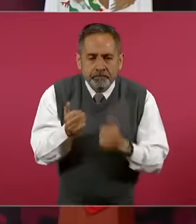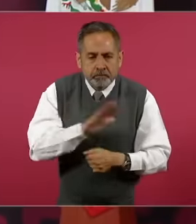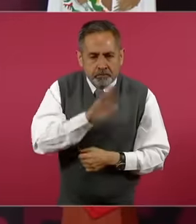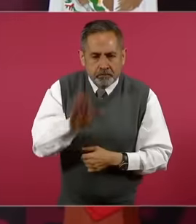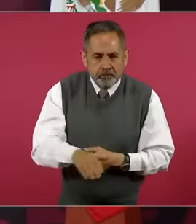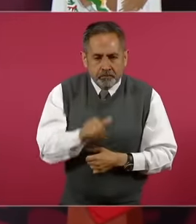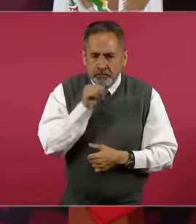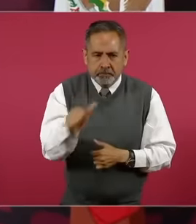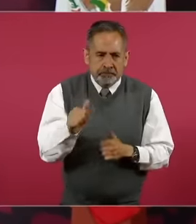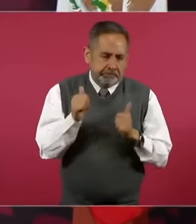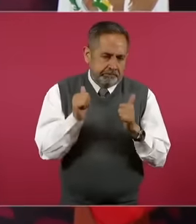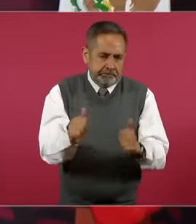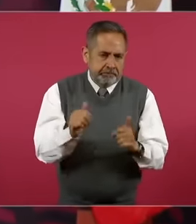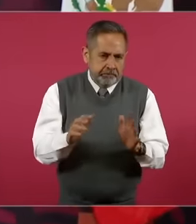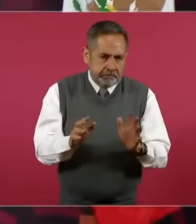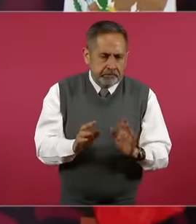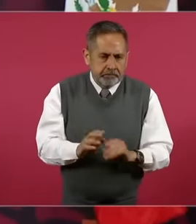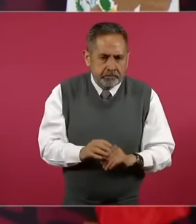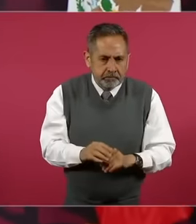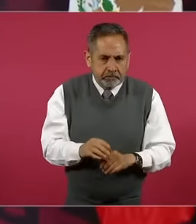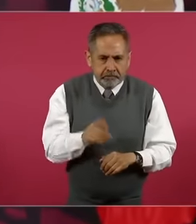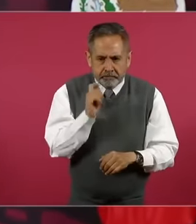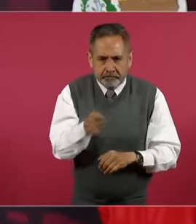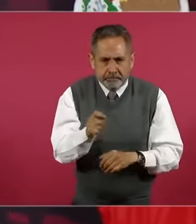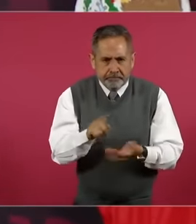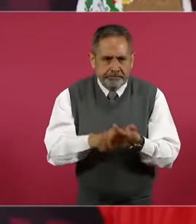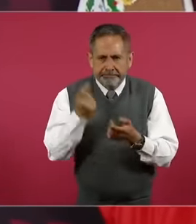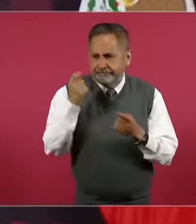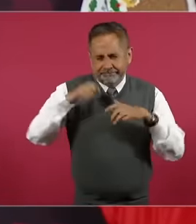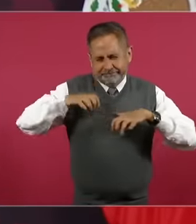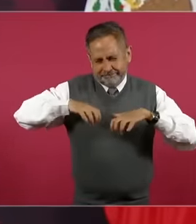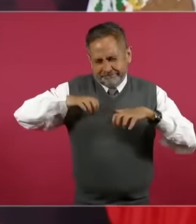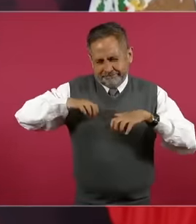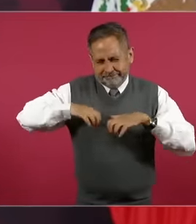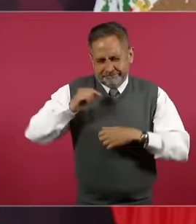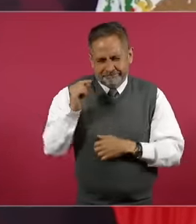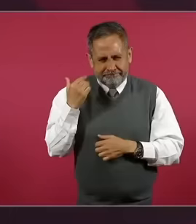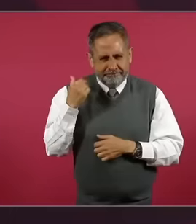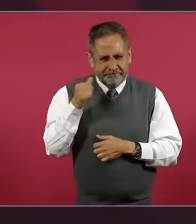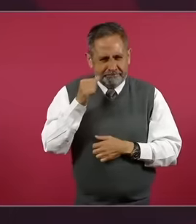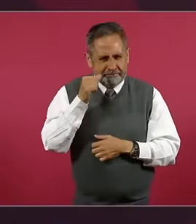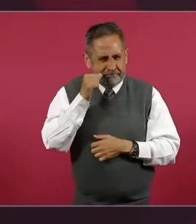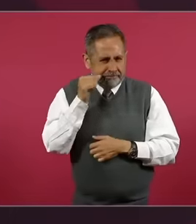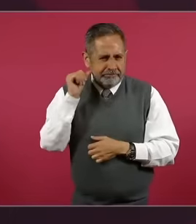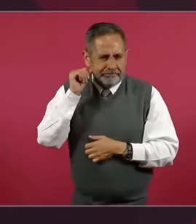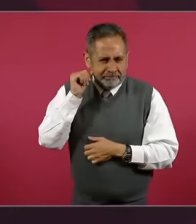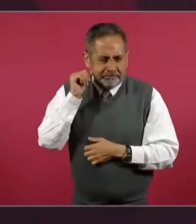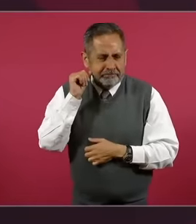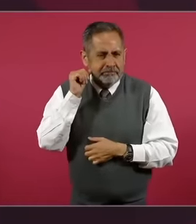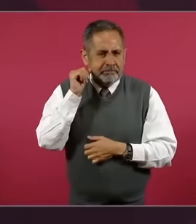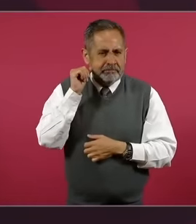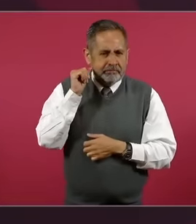humana, o sea, me refiero a las lluvias de ayer y